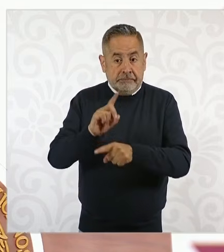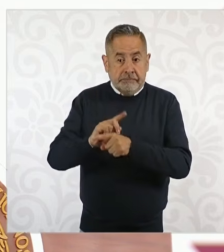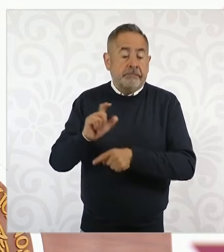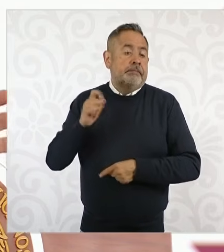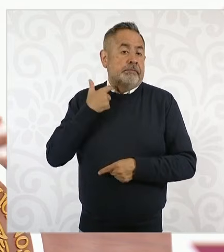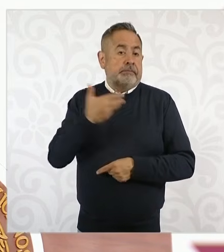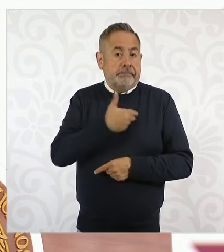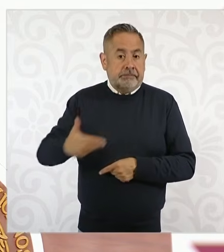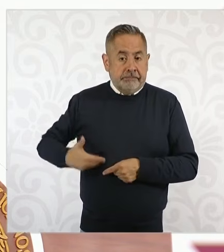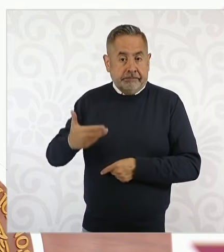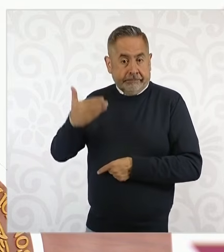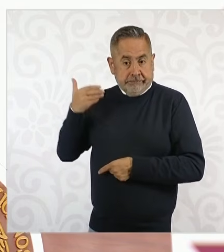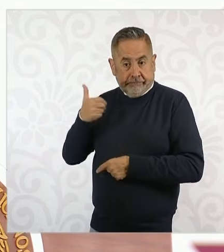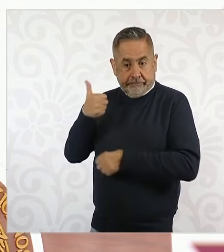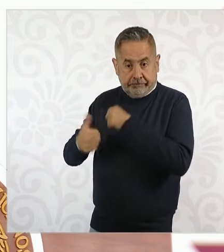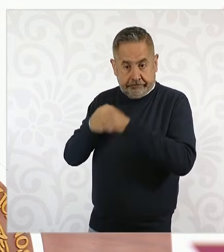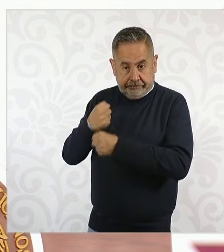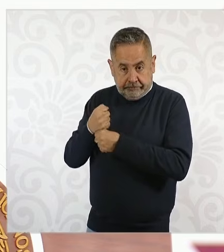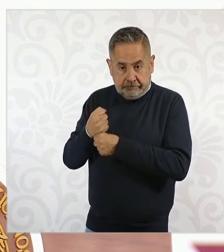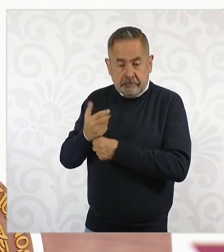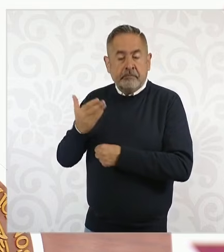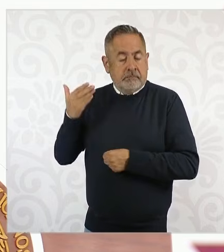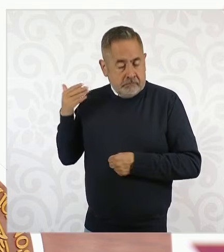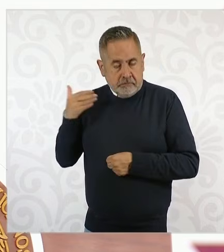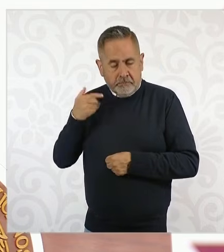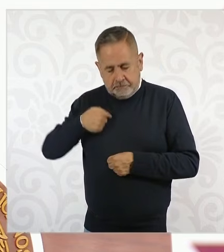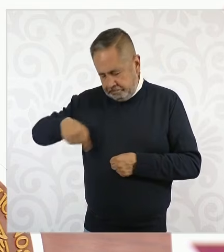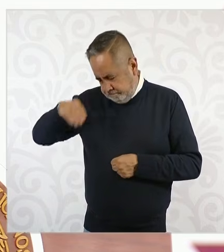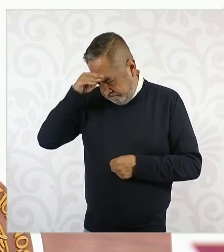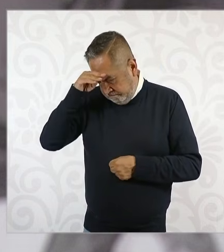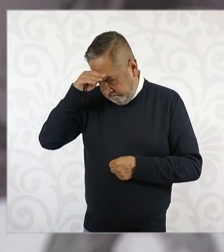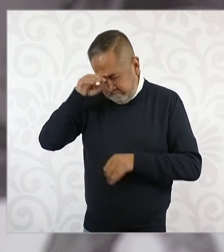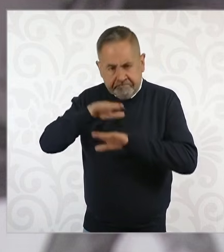tomó una decisión de que